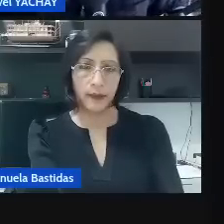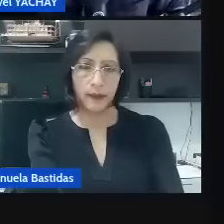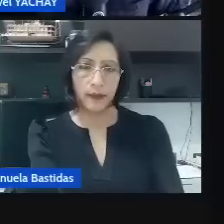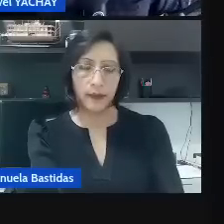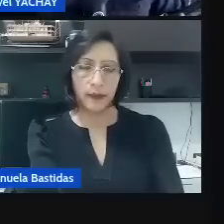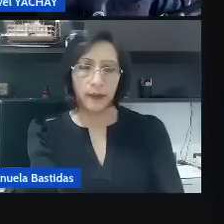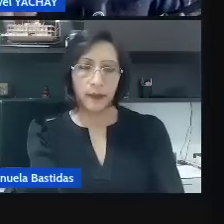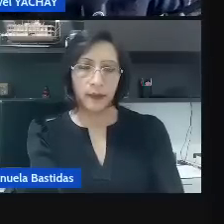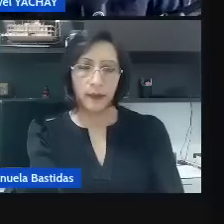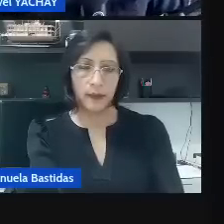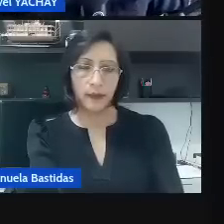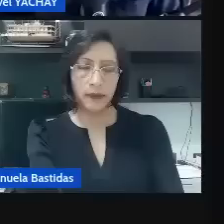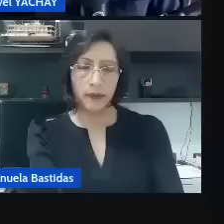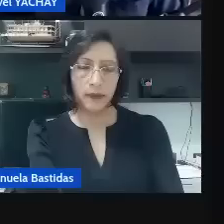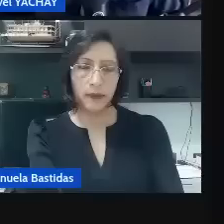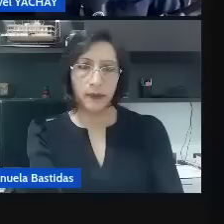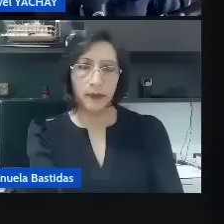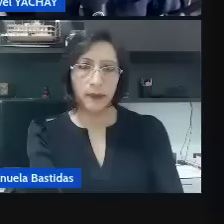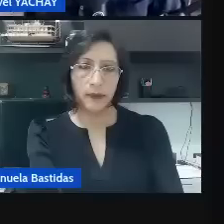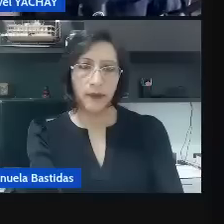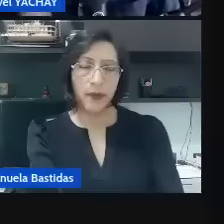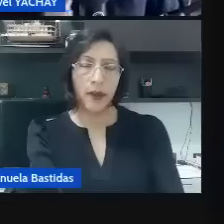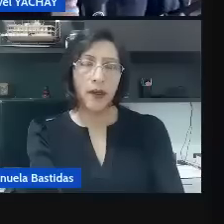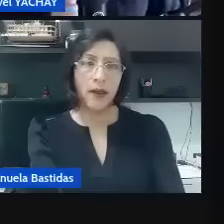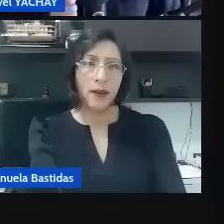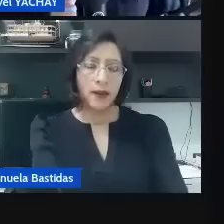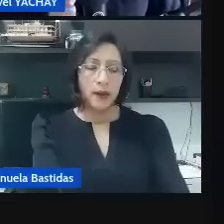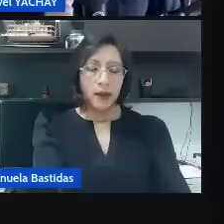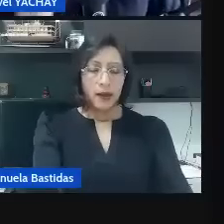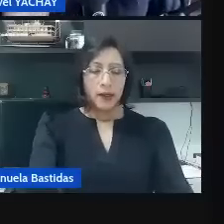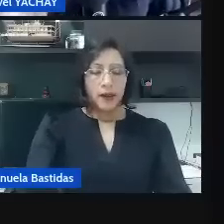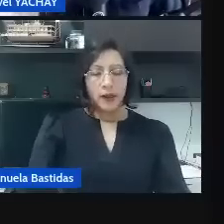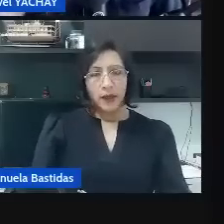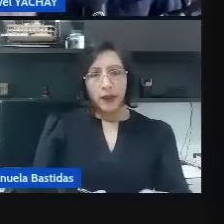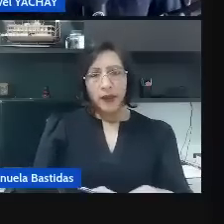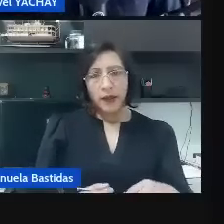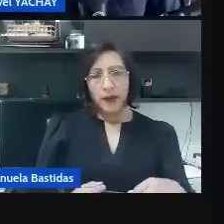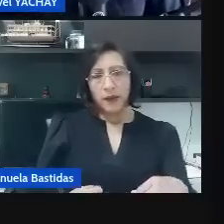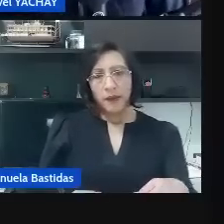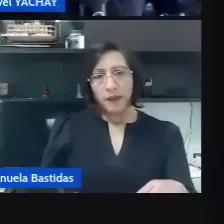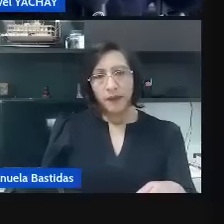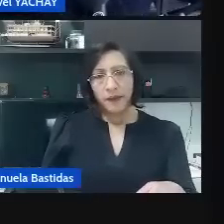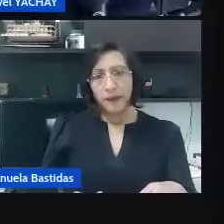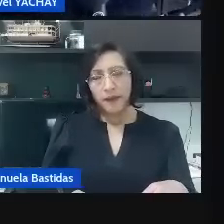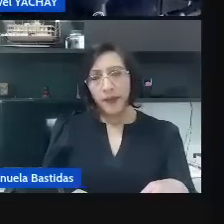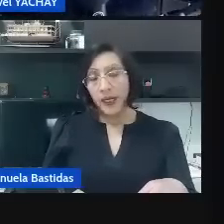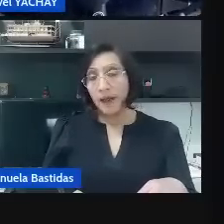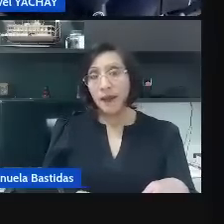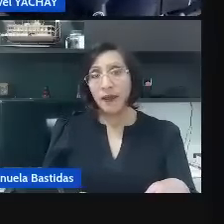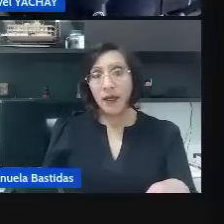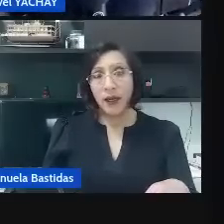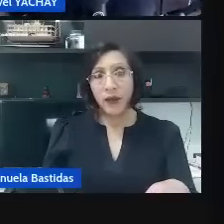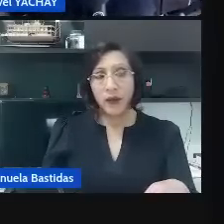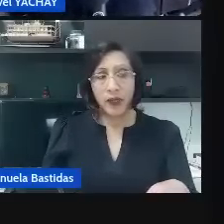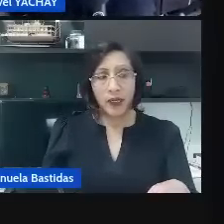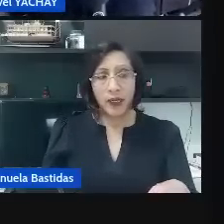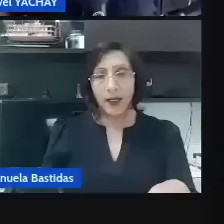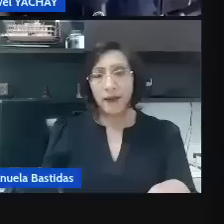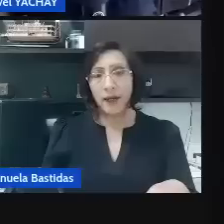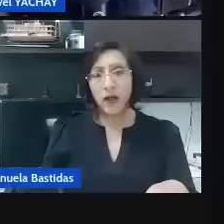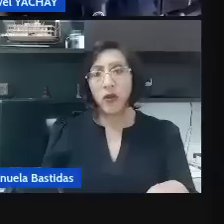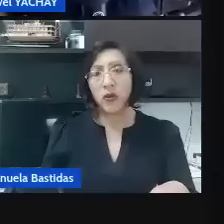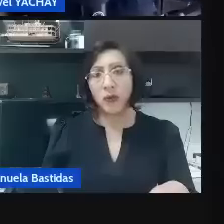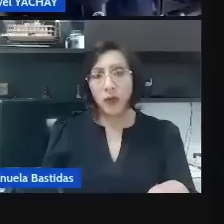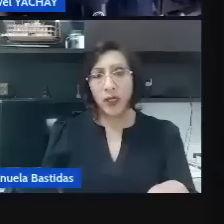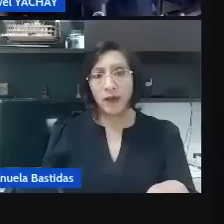a llegar a buen Puerto segundo análisis no Cómo ves el tema con esta defensa internacional bien ha señalado de